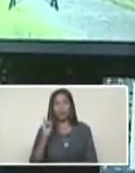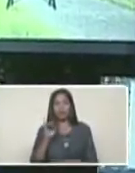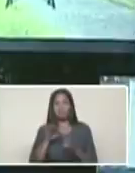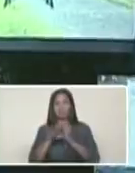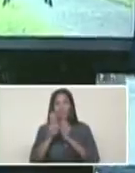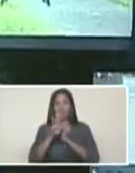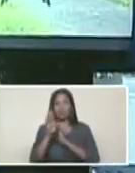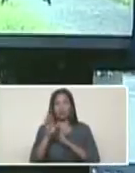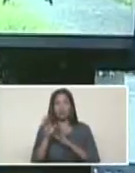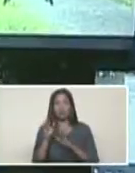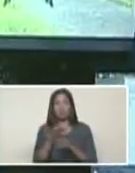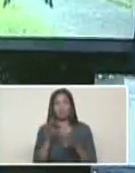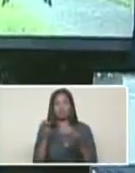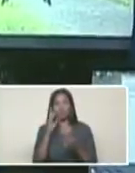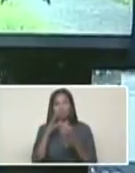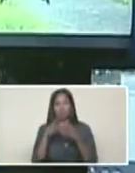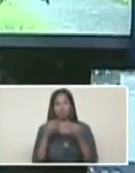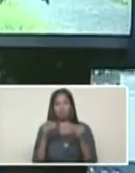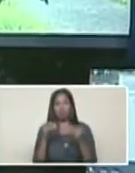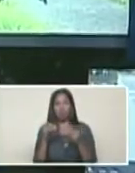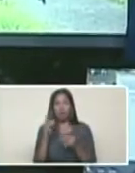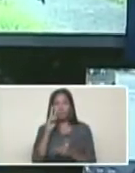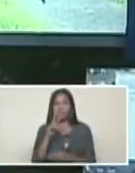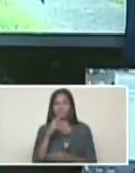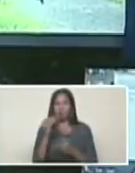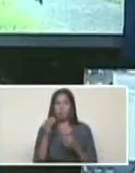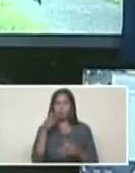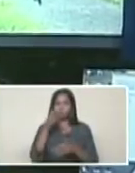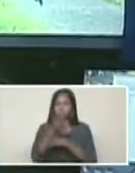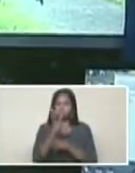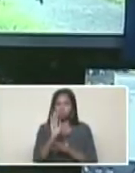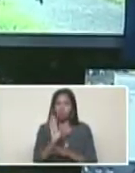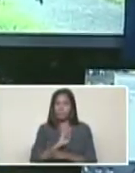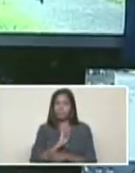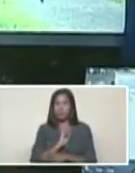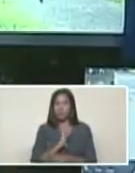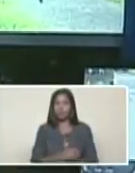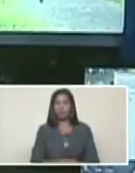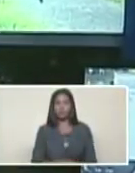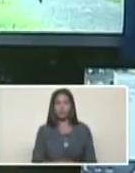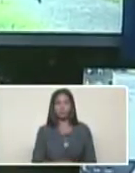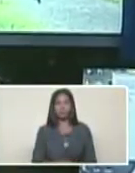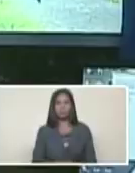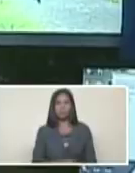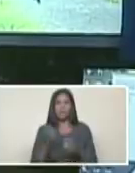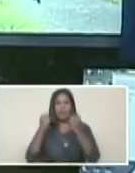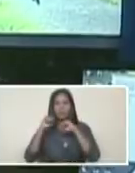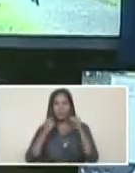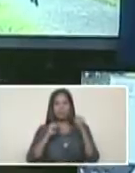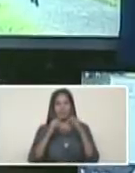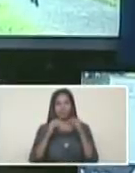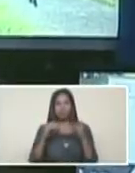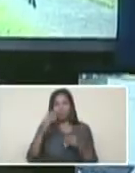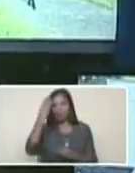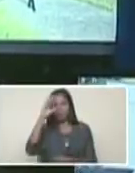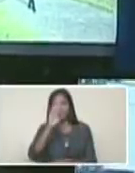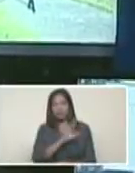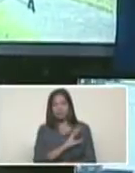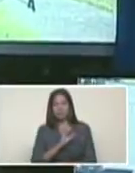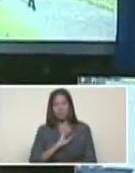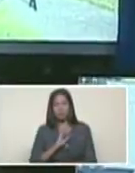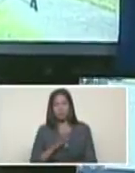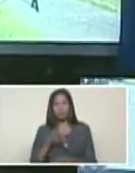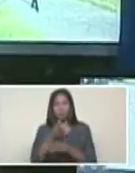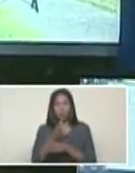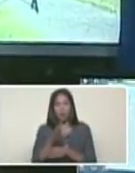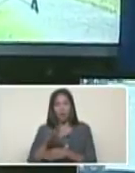Aeroespacial. Correcto. Toda la tecnología. Y un simulador así podemos llevarlo para el entrenamiento de la Milicia Nacional Bolivariana al